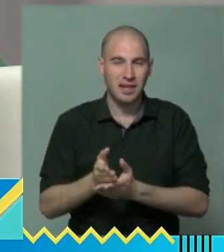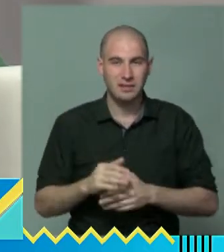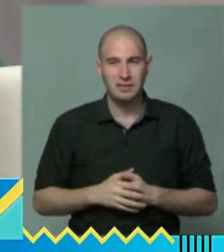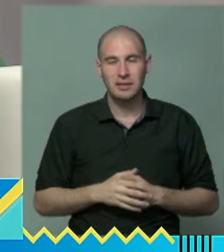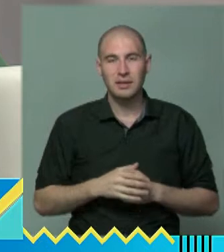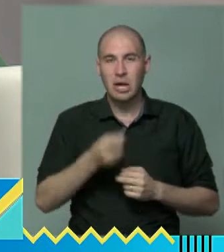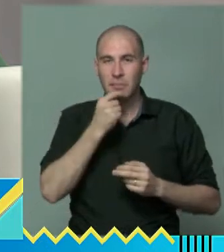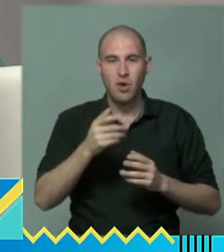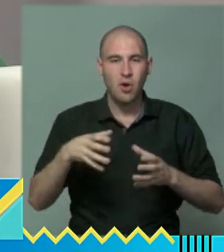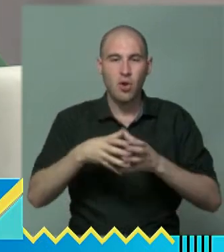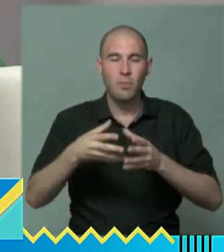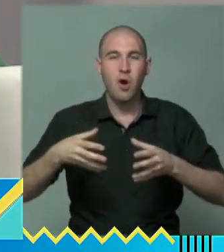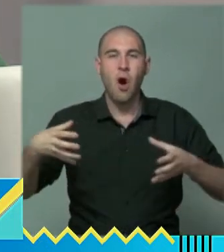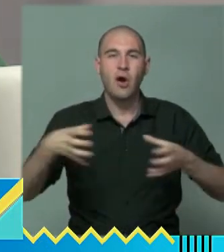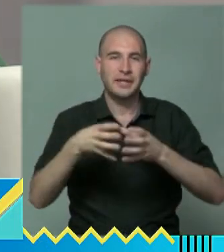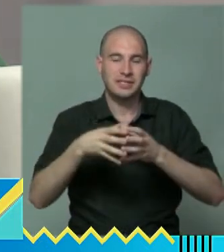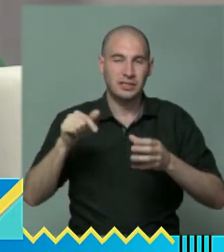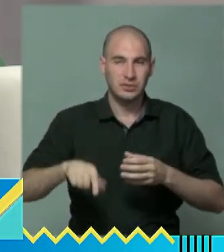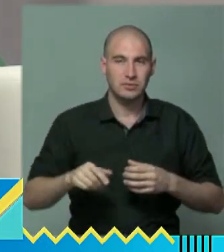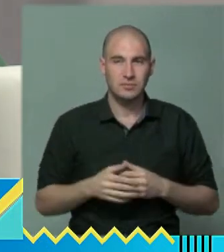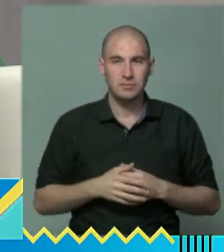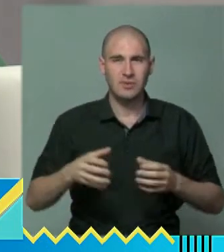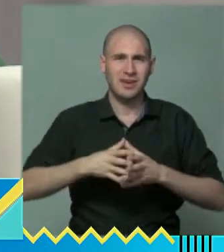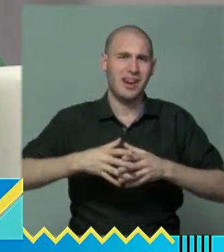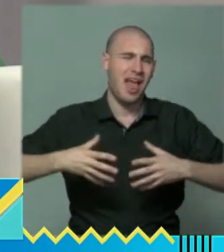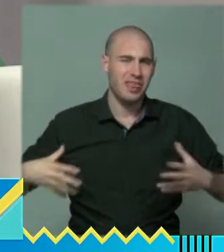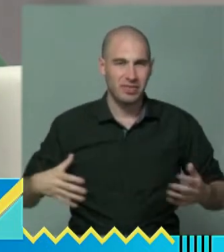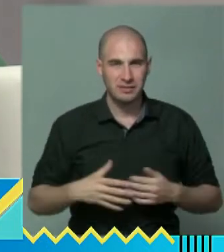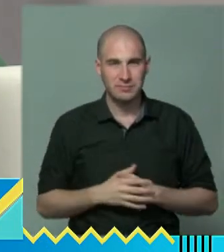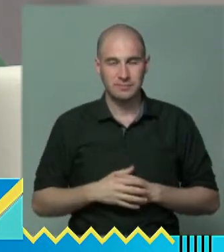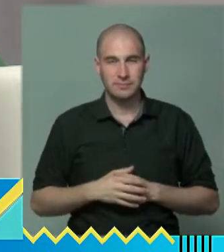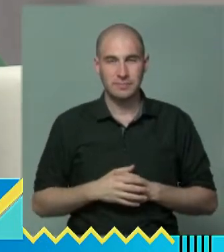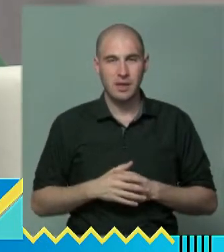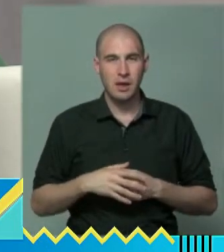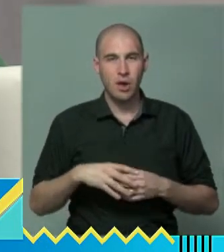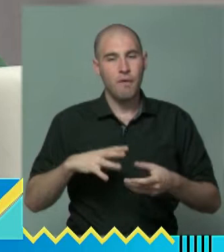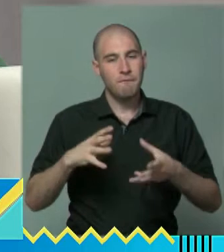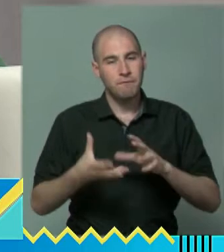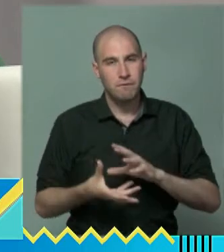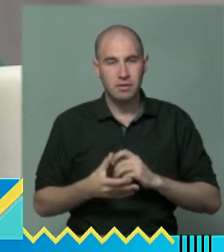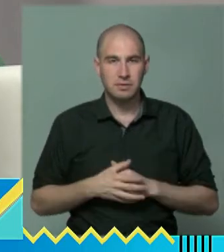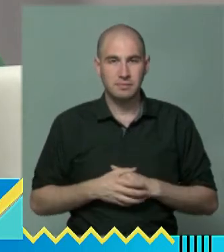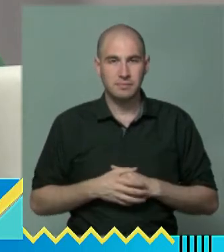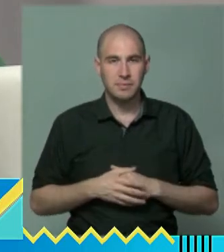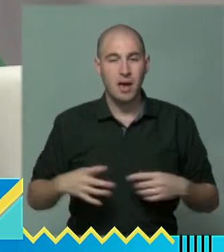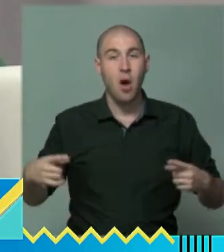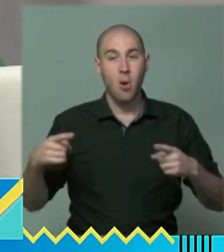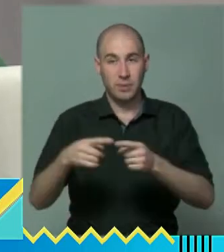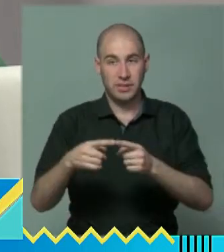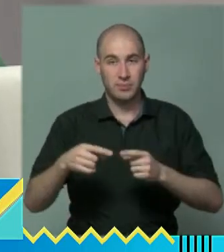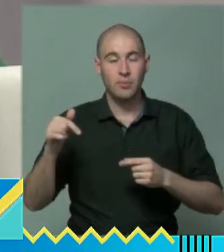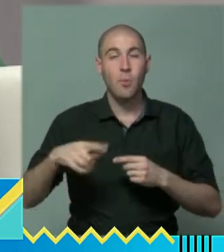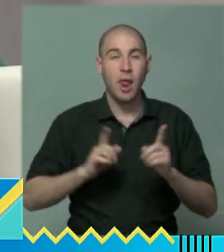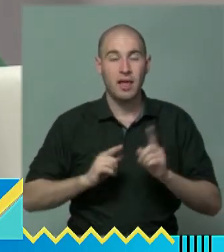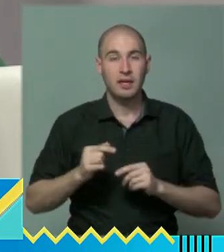Estamos hablando de estructuras de organizaciones muy grandes. Entonces, de alguna forma, la intención puede ser